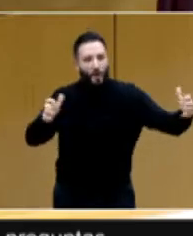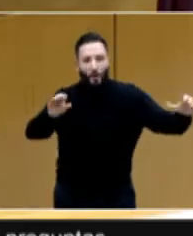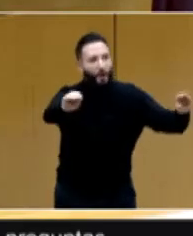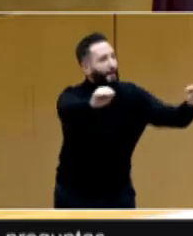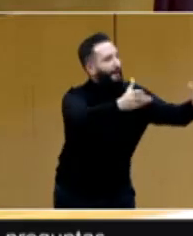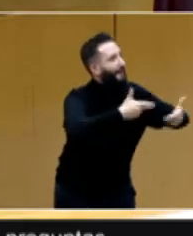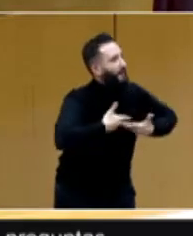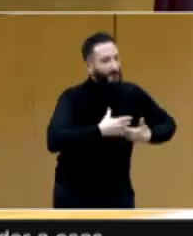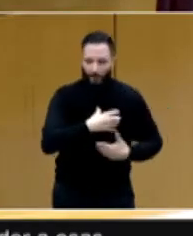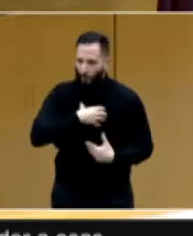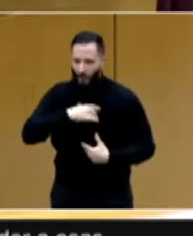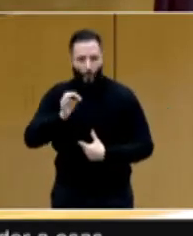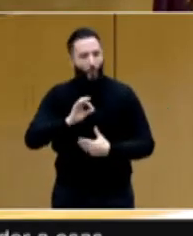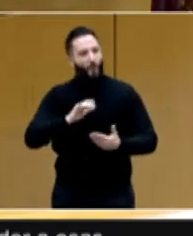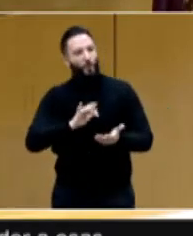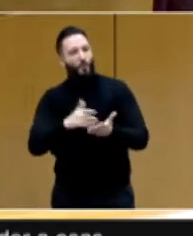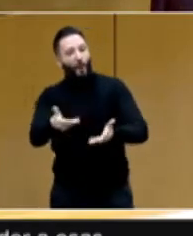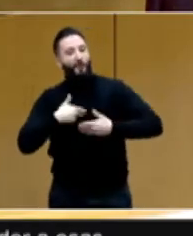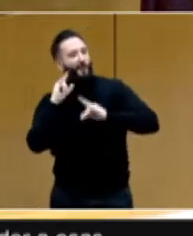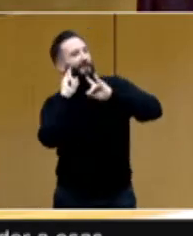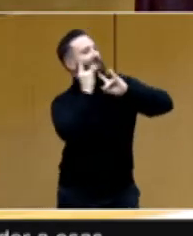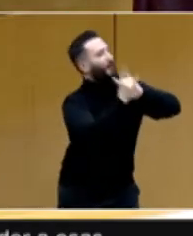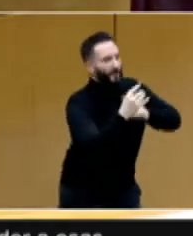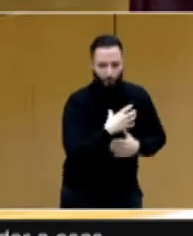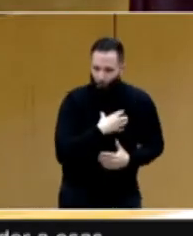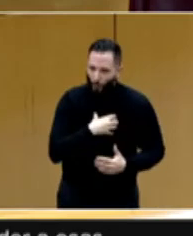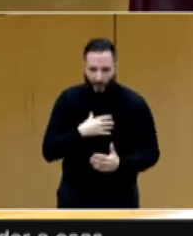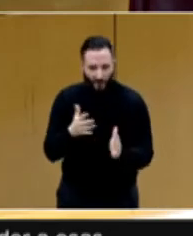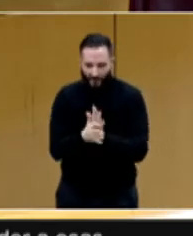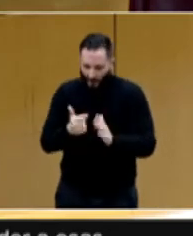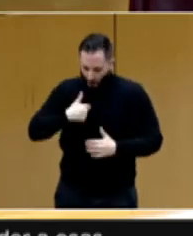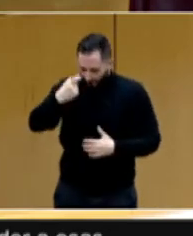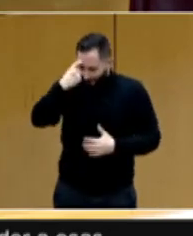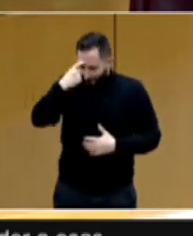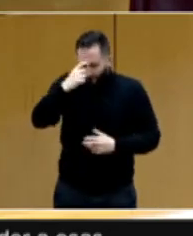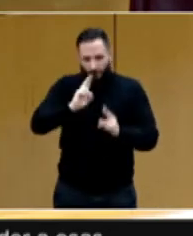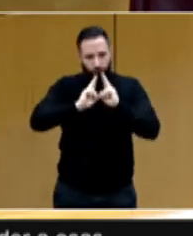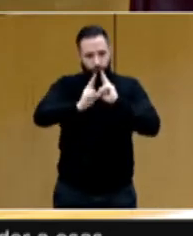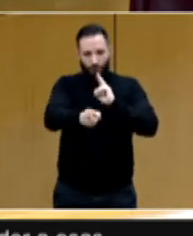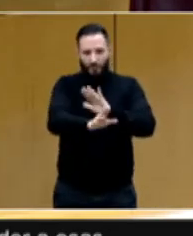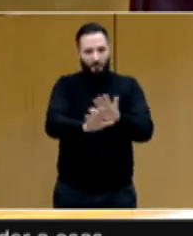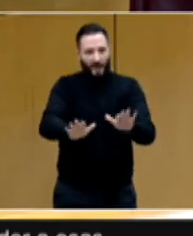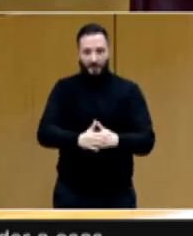el comodín de la llamada no tienes que responder pues lo que tú sabes sabes de eso